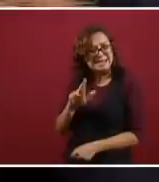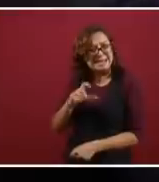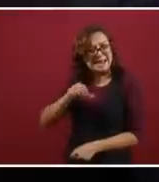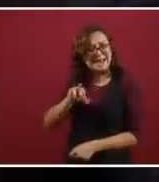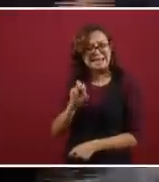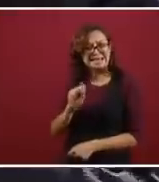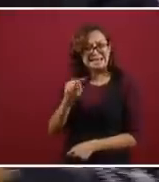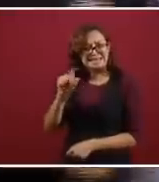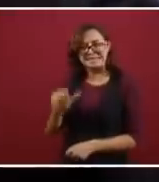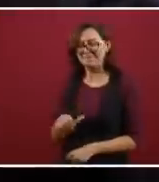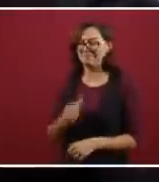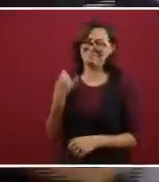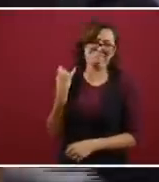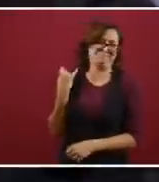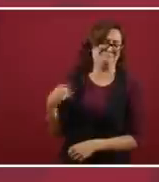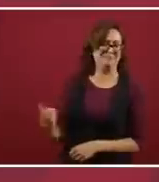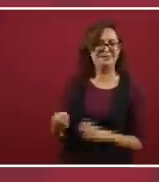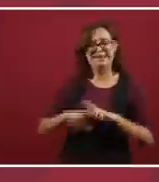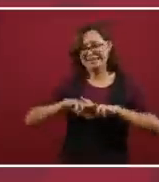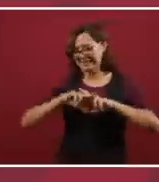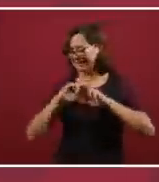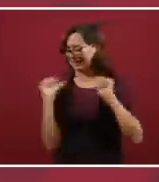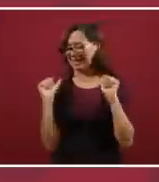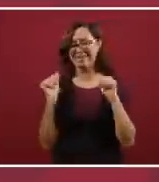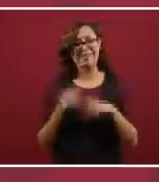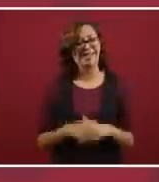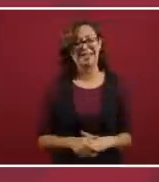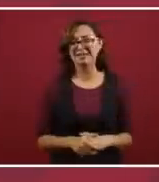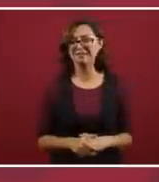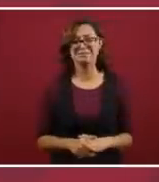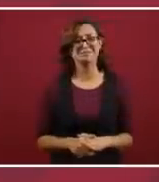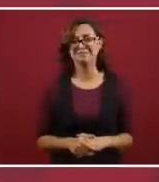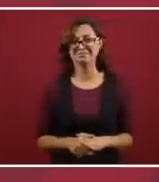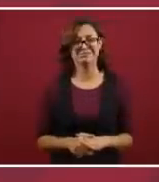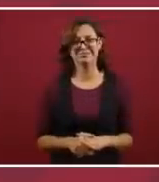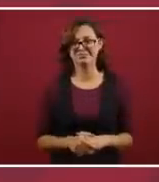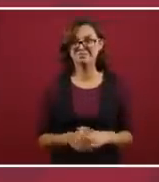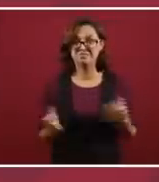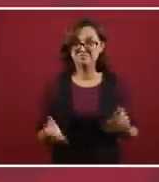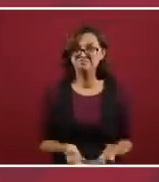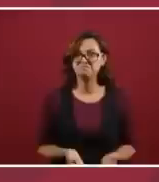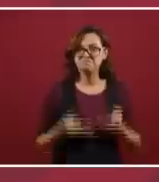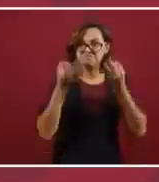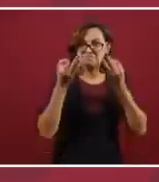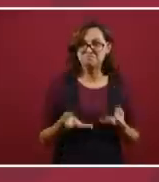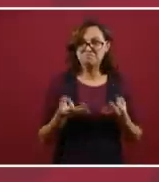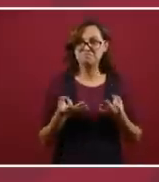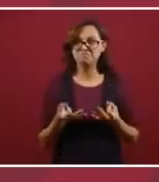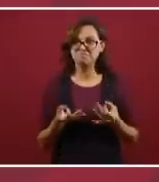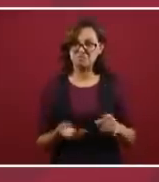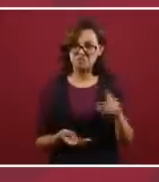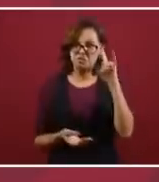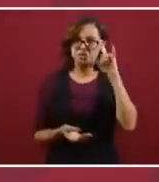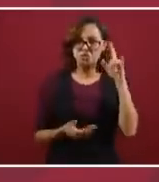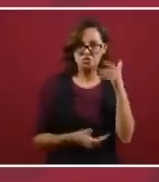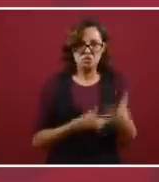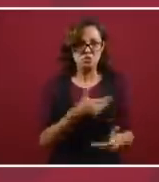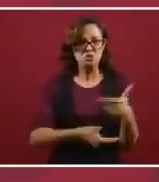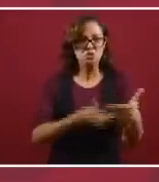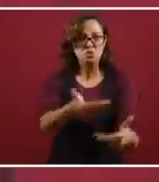eso no tiene que ver nada con el movimiento de izquierda, con el movimiento